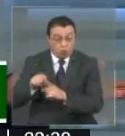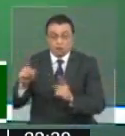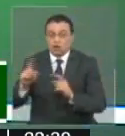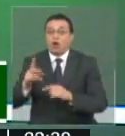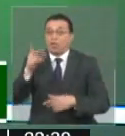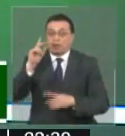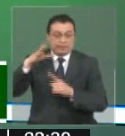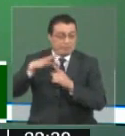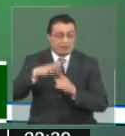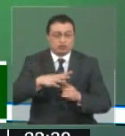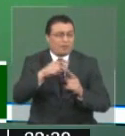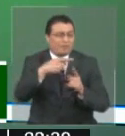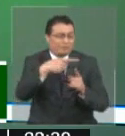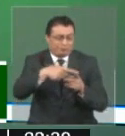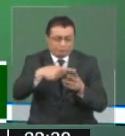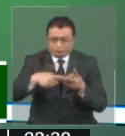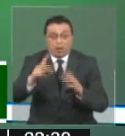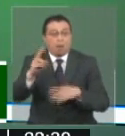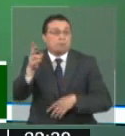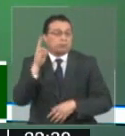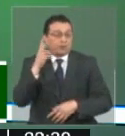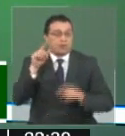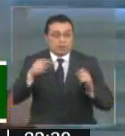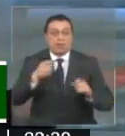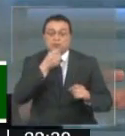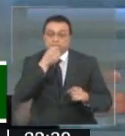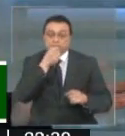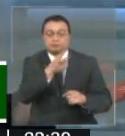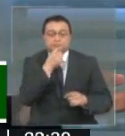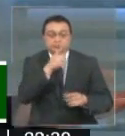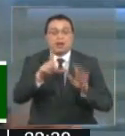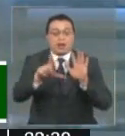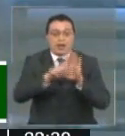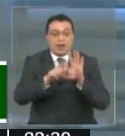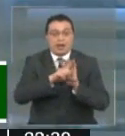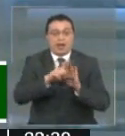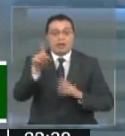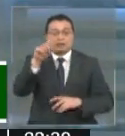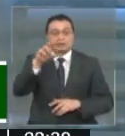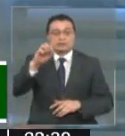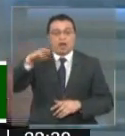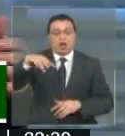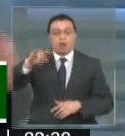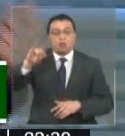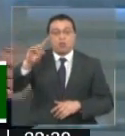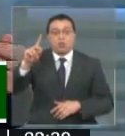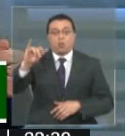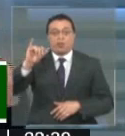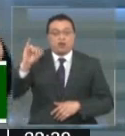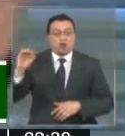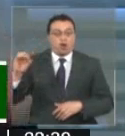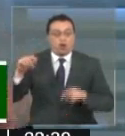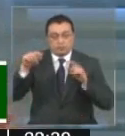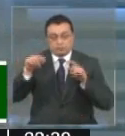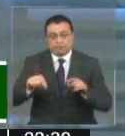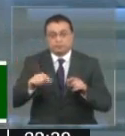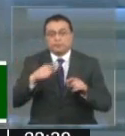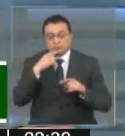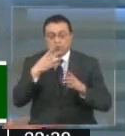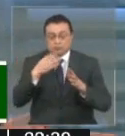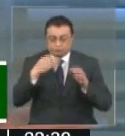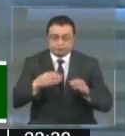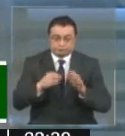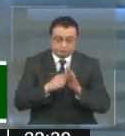es posible y existen los espacios para poder demandar y poder, la ley Zamudio de no discriminación, obviamente que hoy día generó y formalizó ese